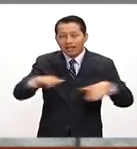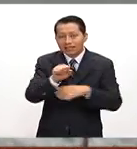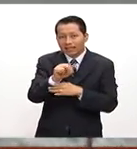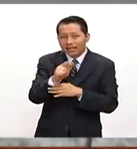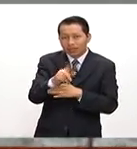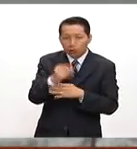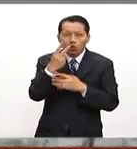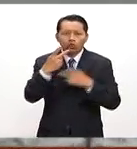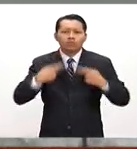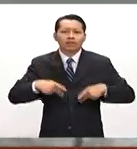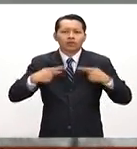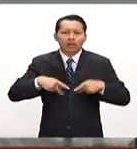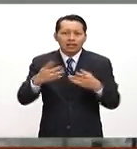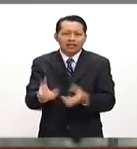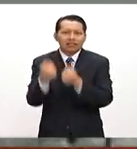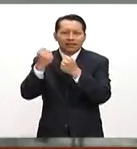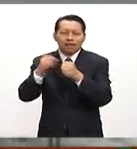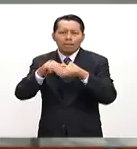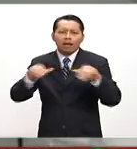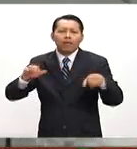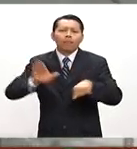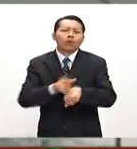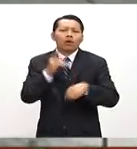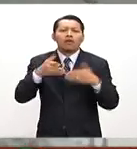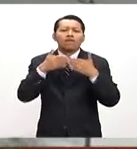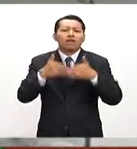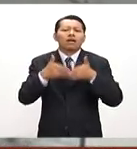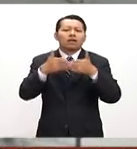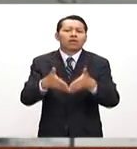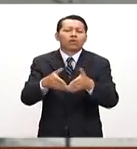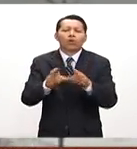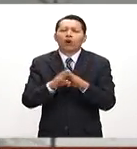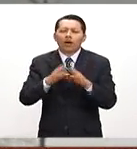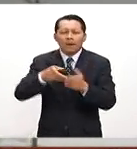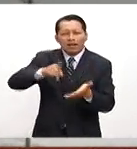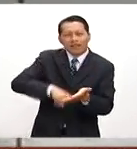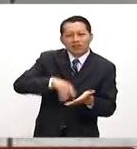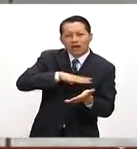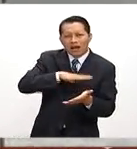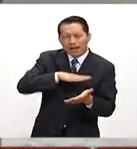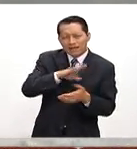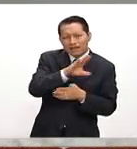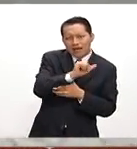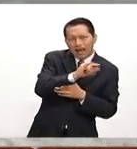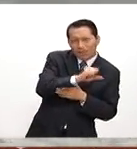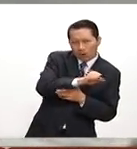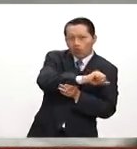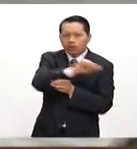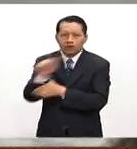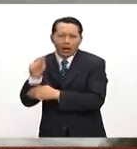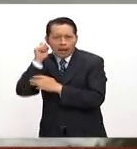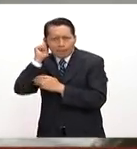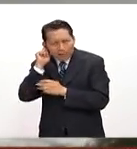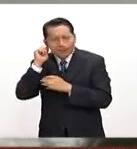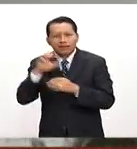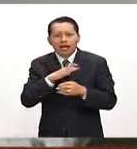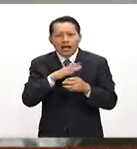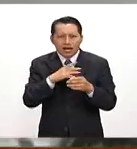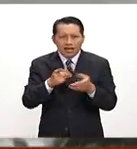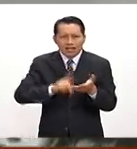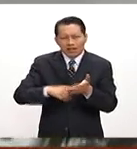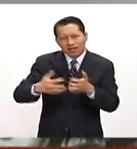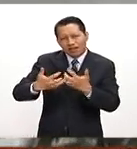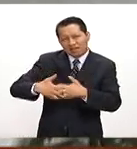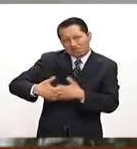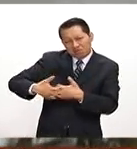fueron rescatadas en el mar luego de que el bote Salty Dog, en el que navegaban de Los Cabos a La Paz, sufrió una avería en el